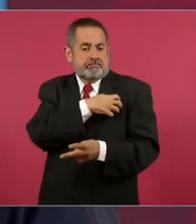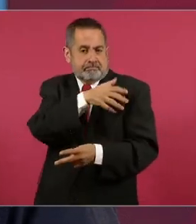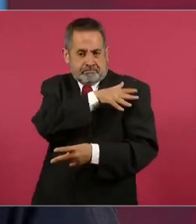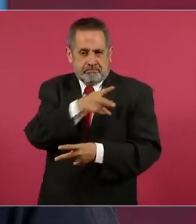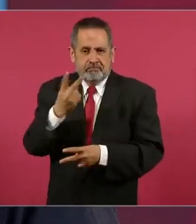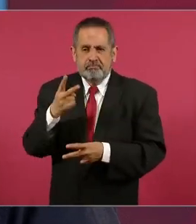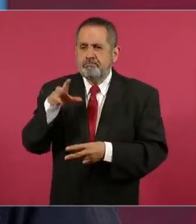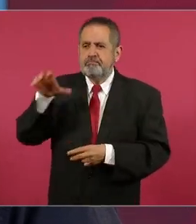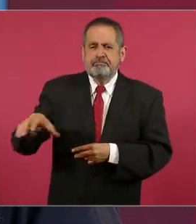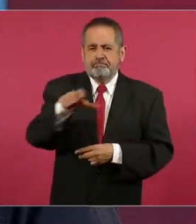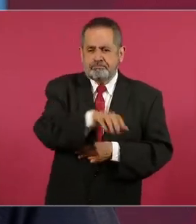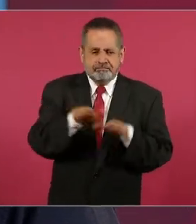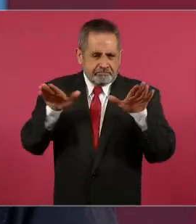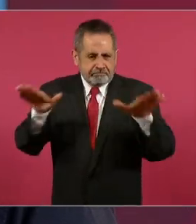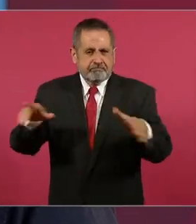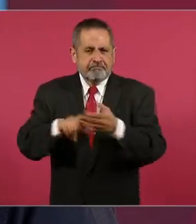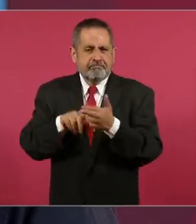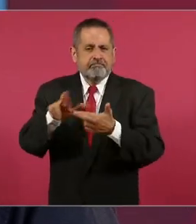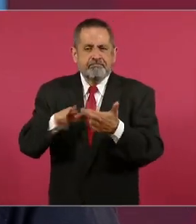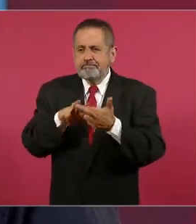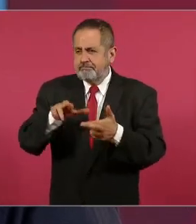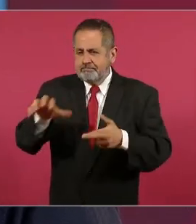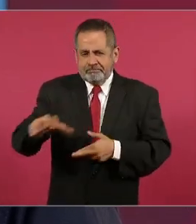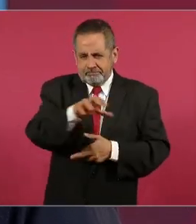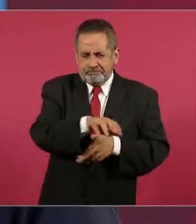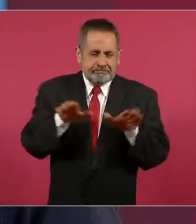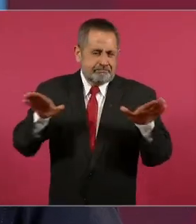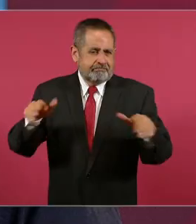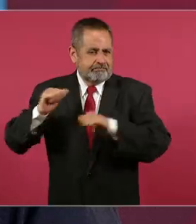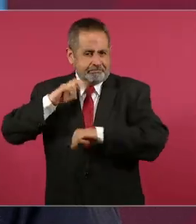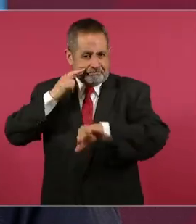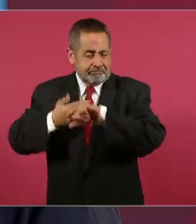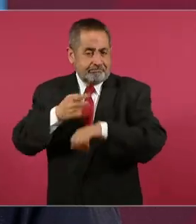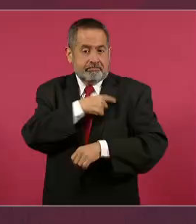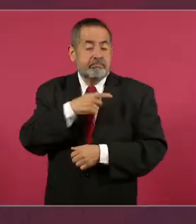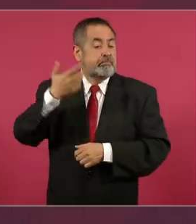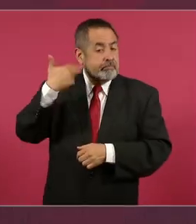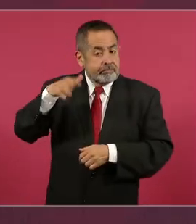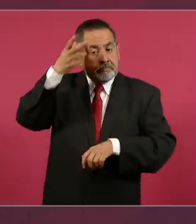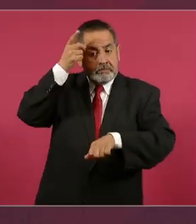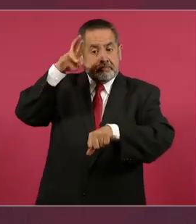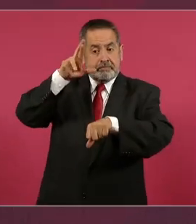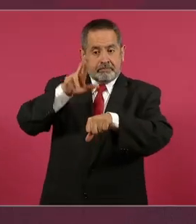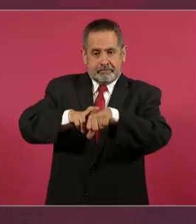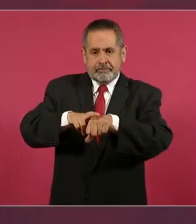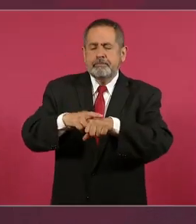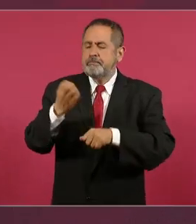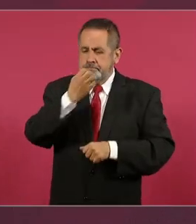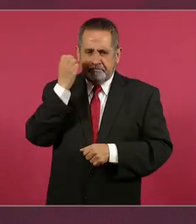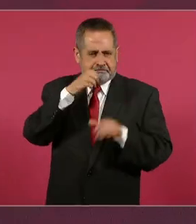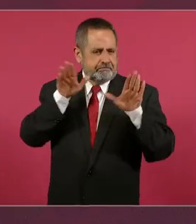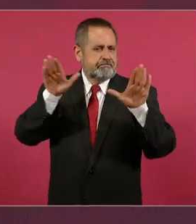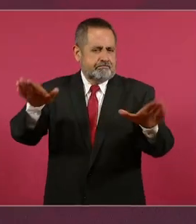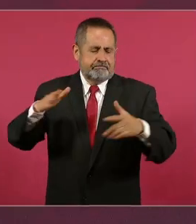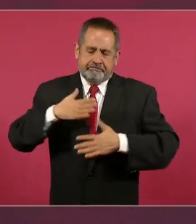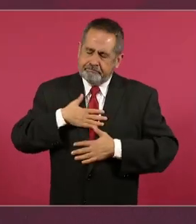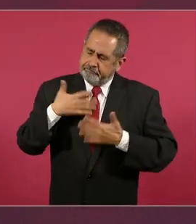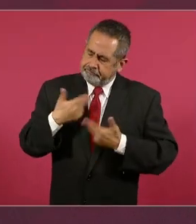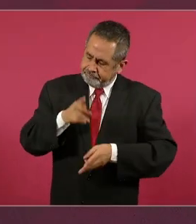bases aéreas, de dos regiones aéreas. Fui director del Colegio del Aire, un gran honor, y